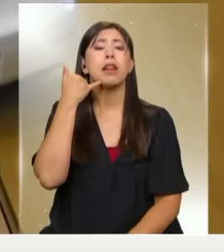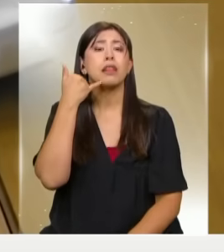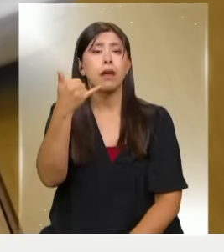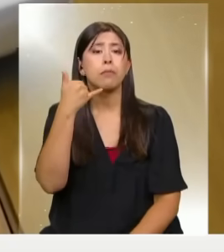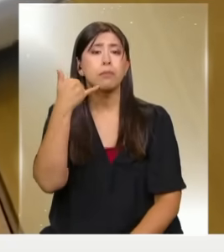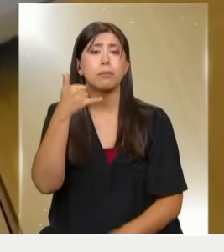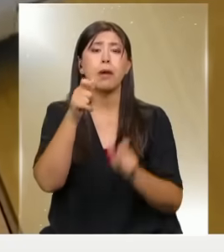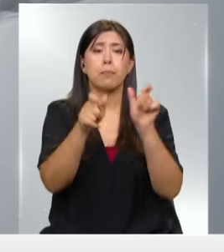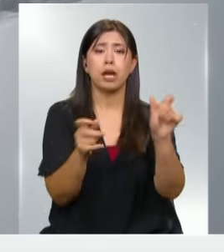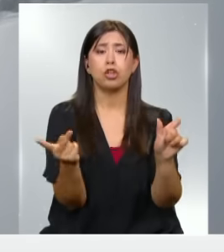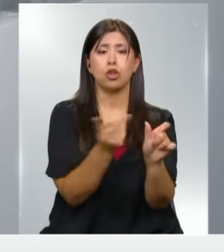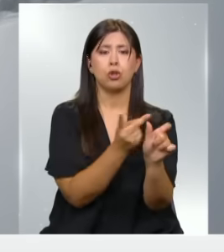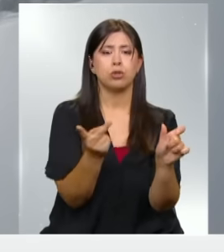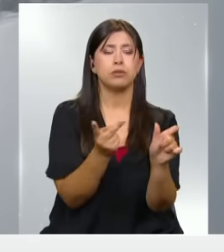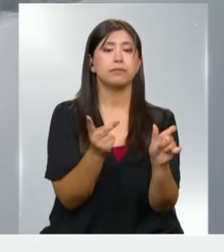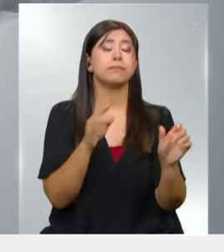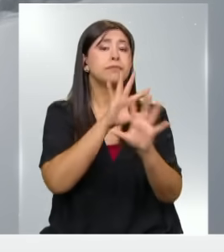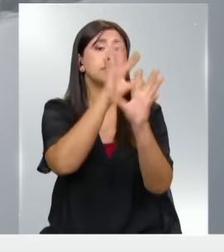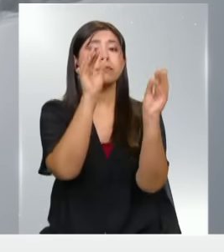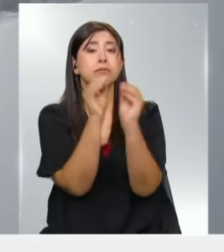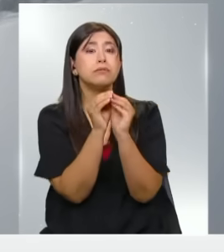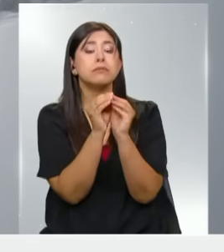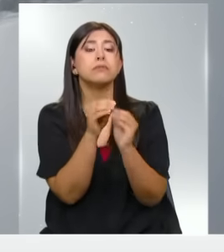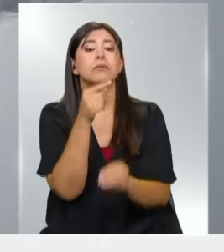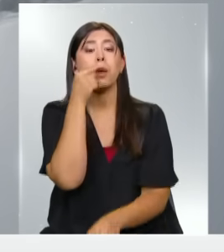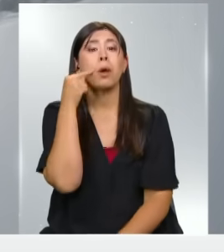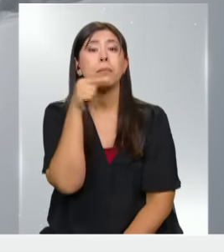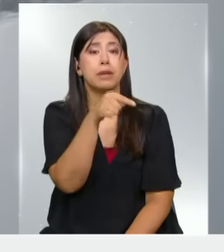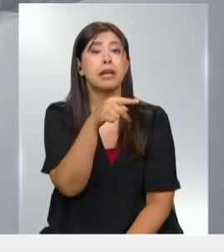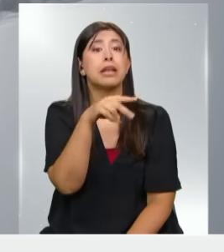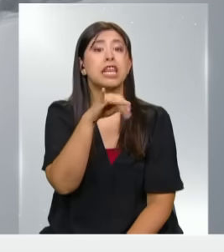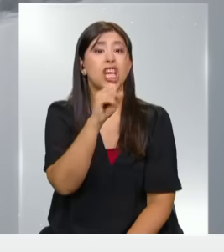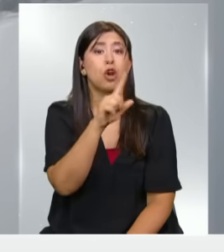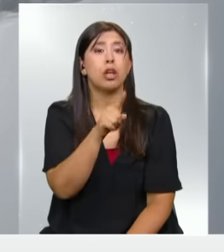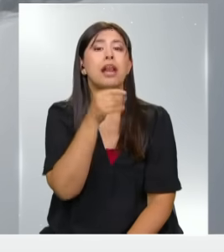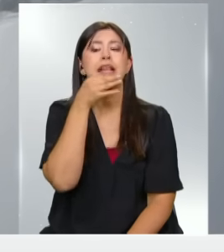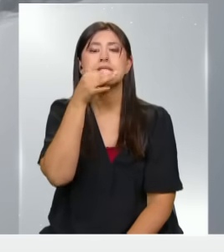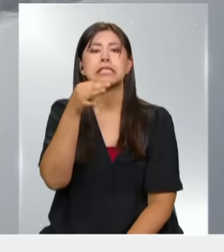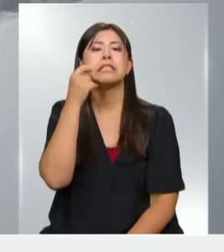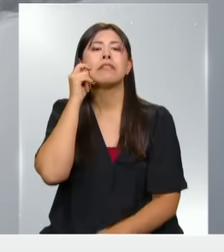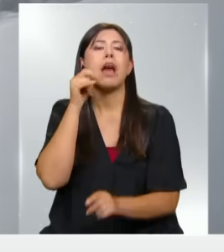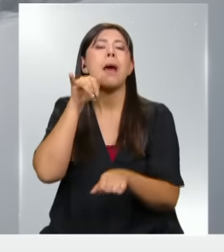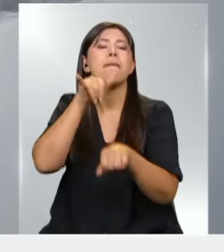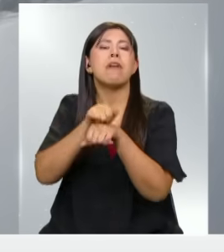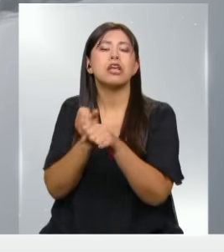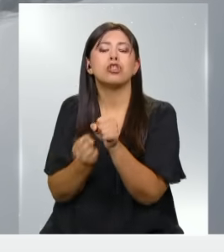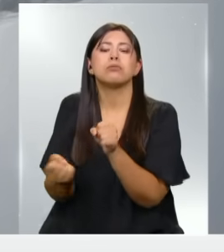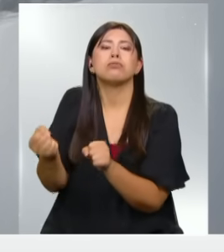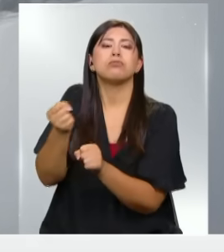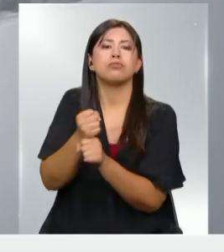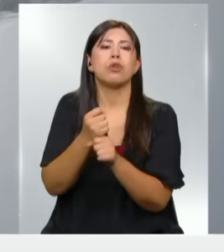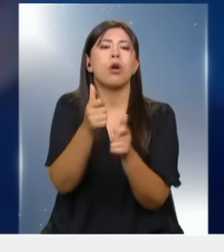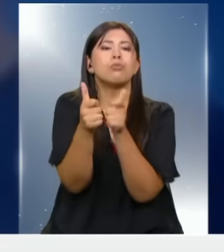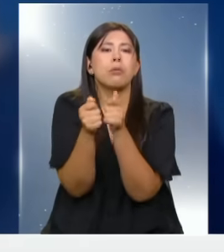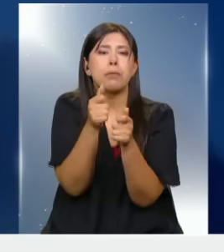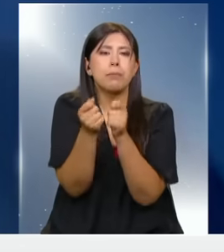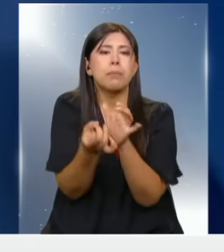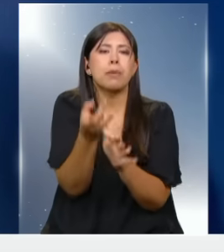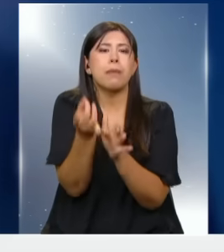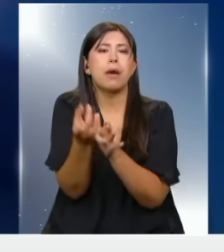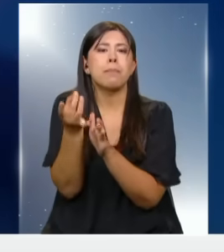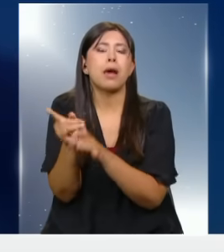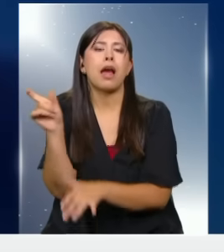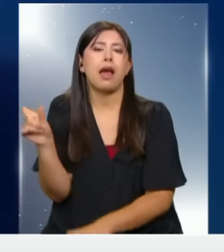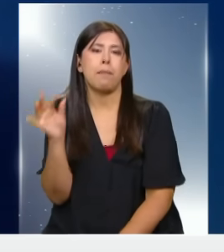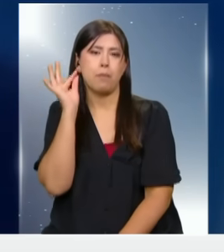de los implicados. La conclusión es que Nicolás Cepeda hizo vivir a Narumi a través de las redes sociales. El